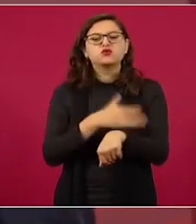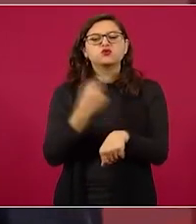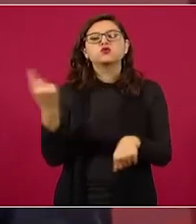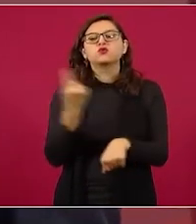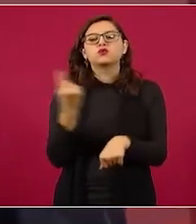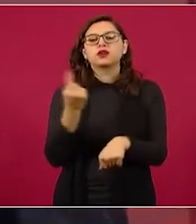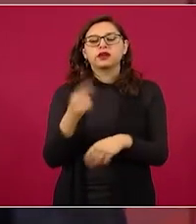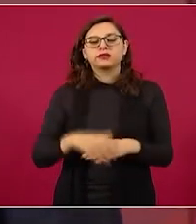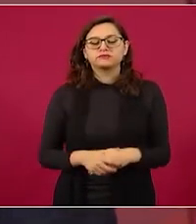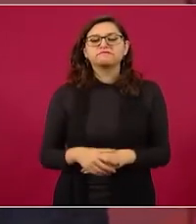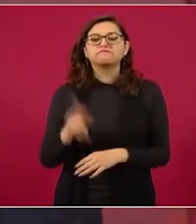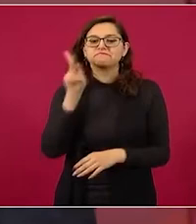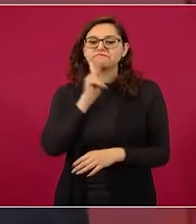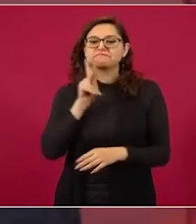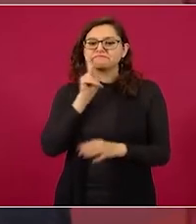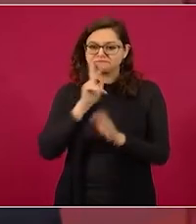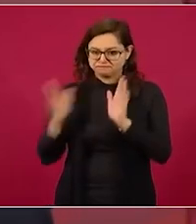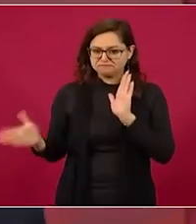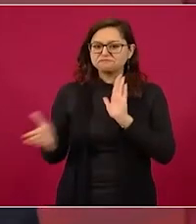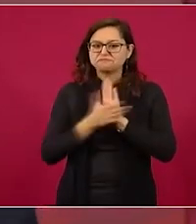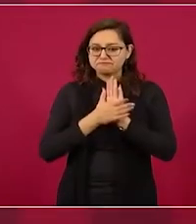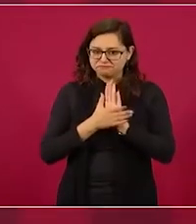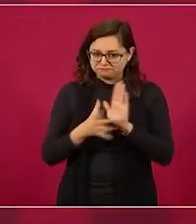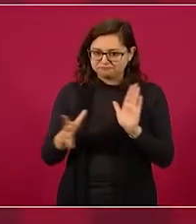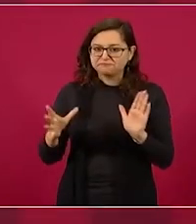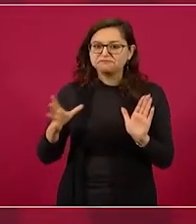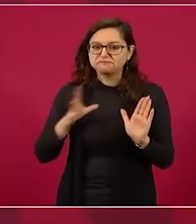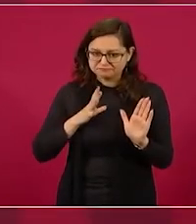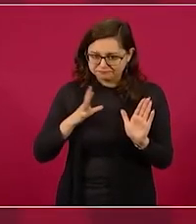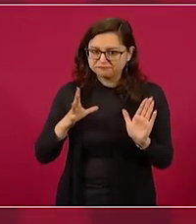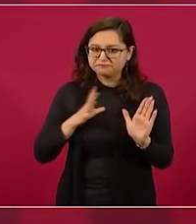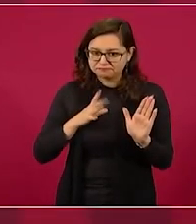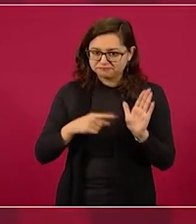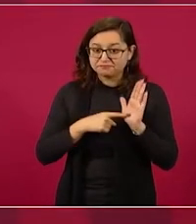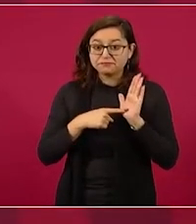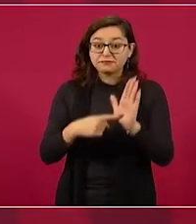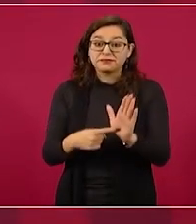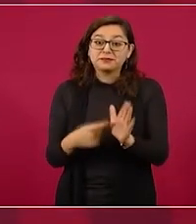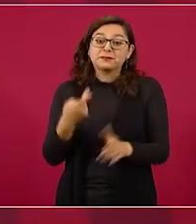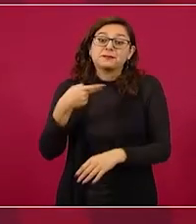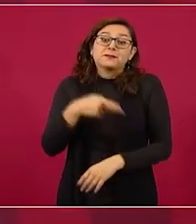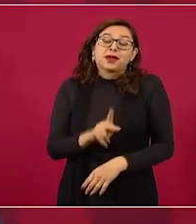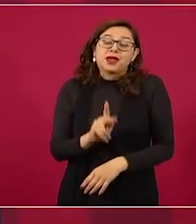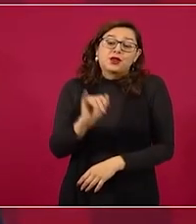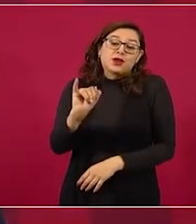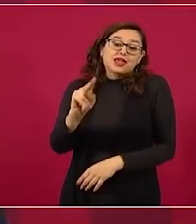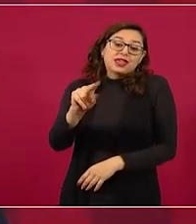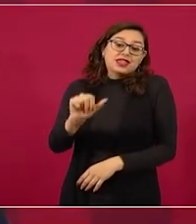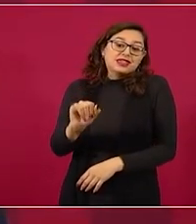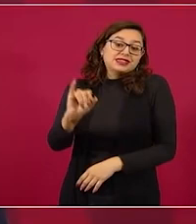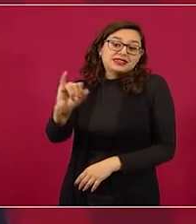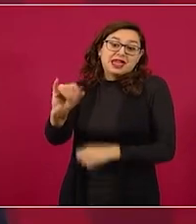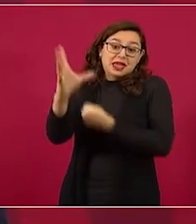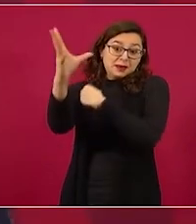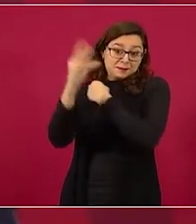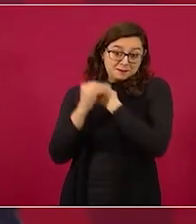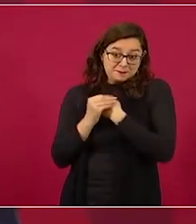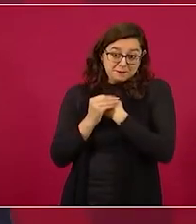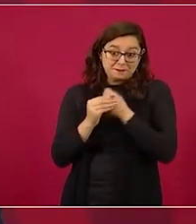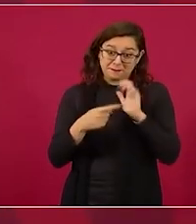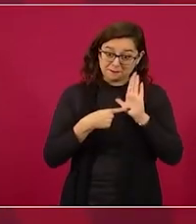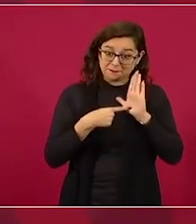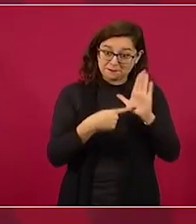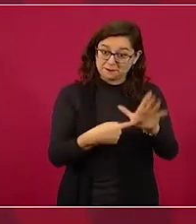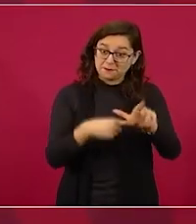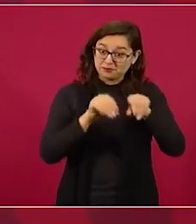nada más que no me deja el INAI darlas a conocer y tengo